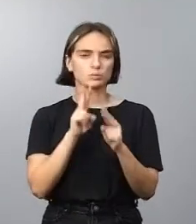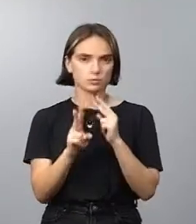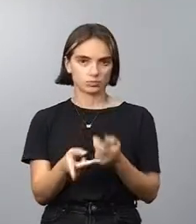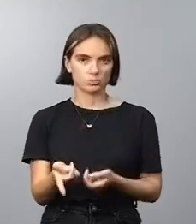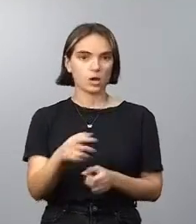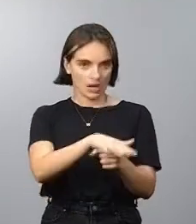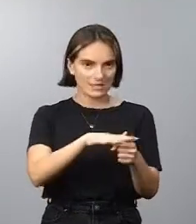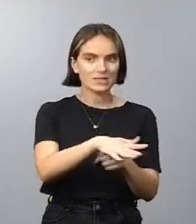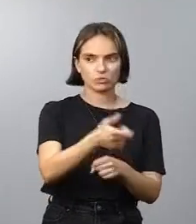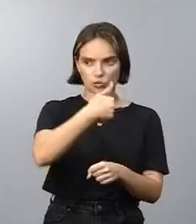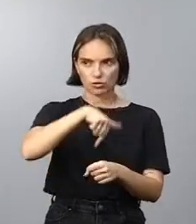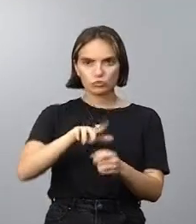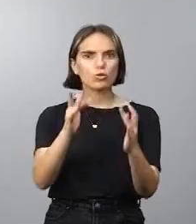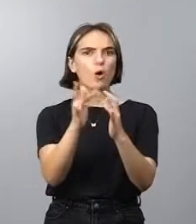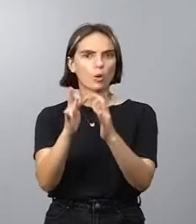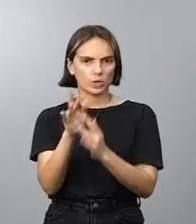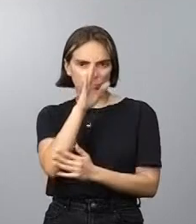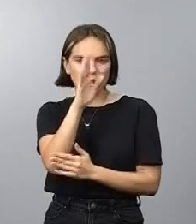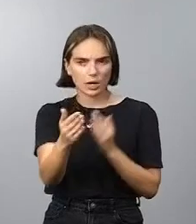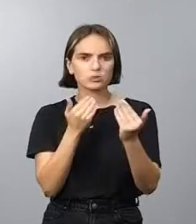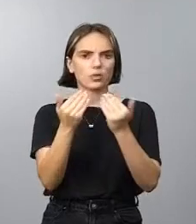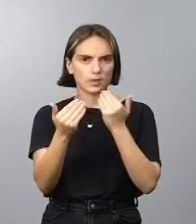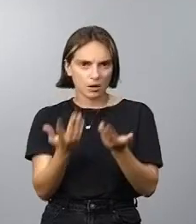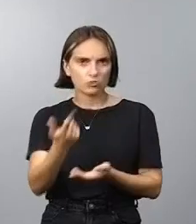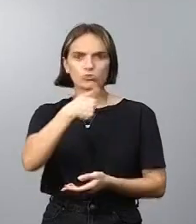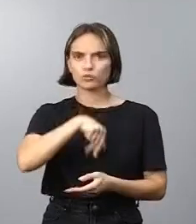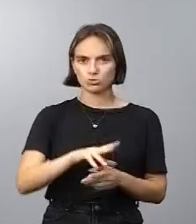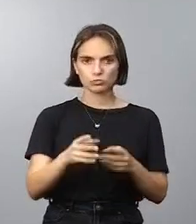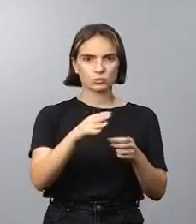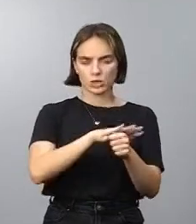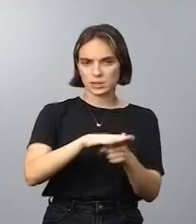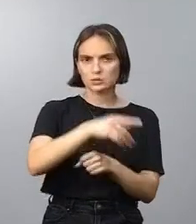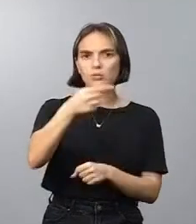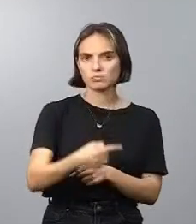con o próprio sector e con o compromiso que tenemos con o sector primario e con o apoio á agricultor e sigla.